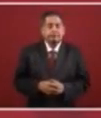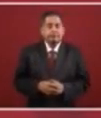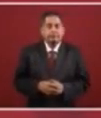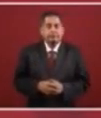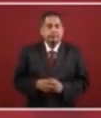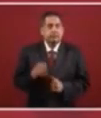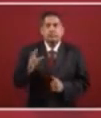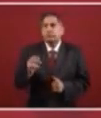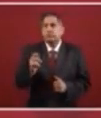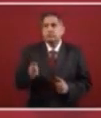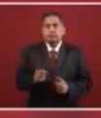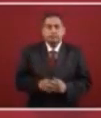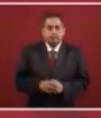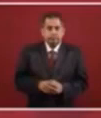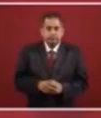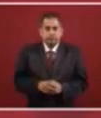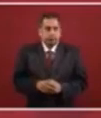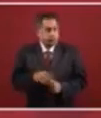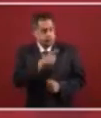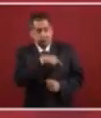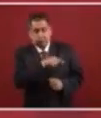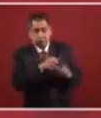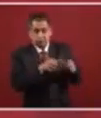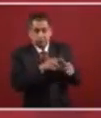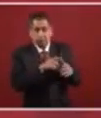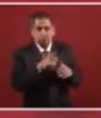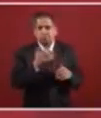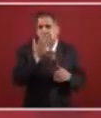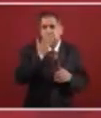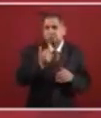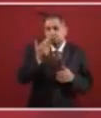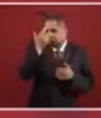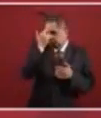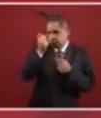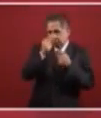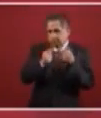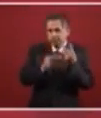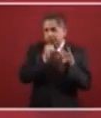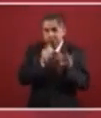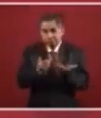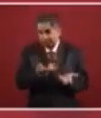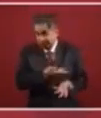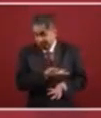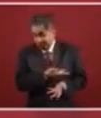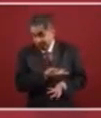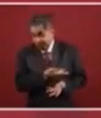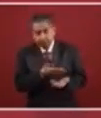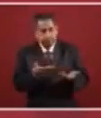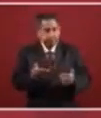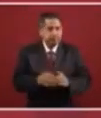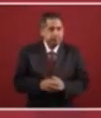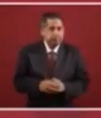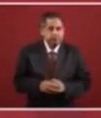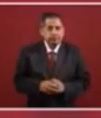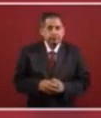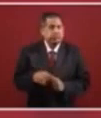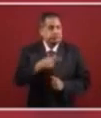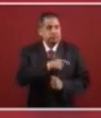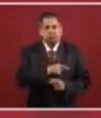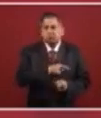tienen argumentos y me